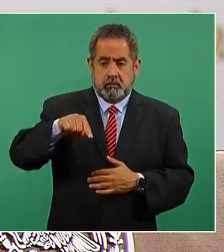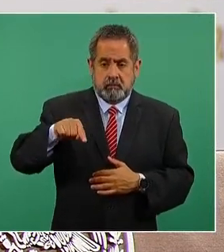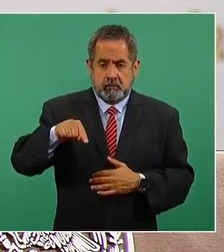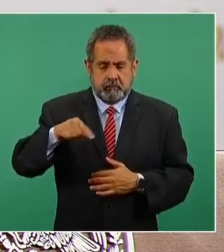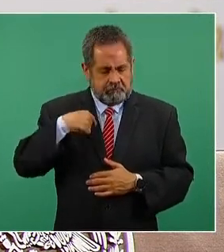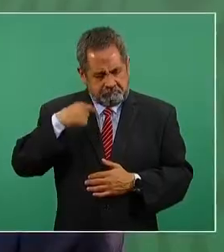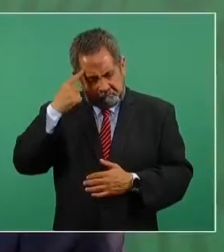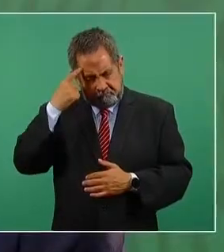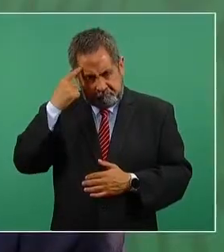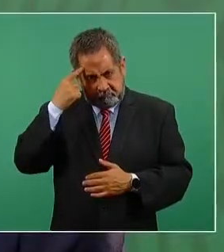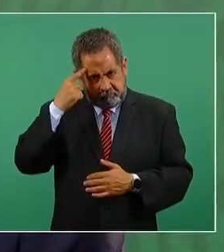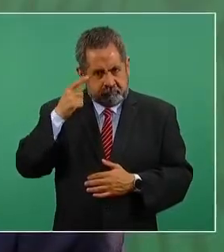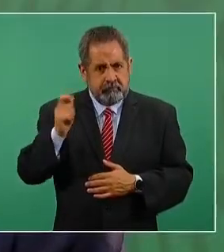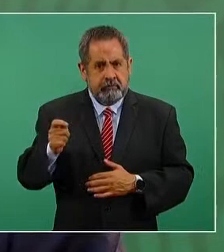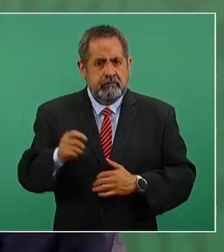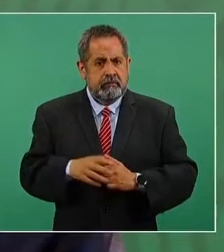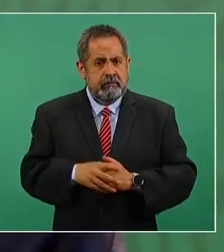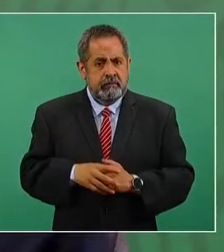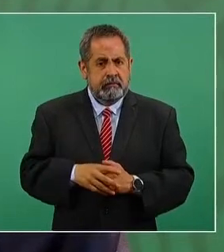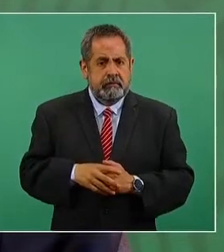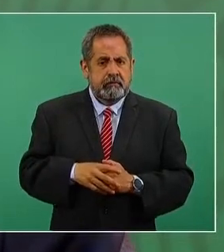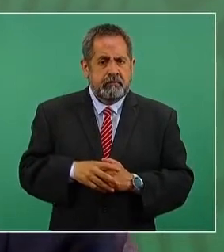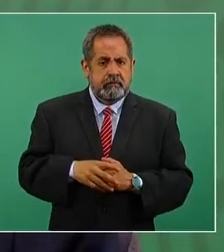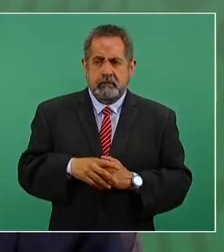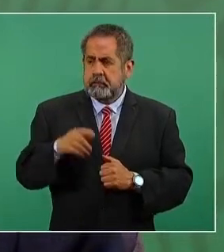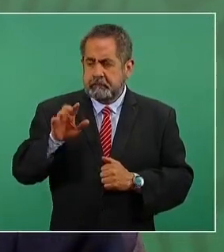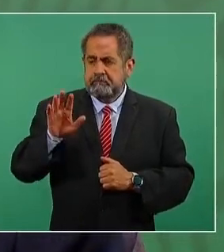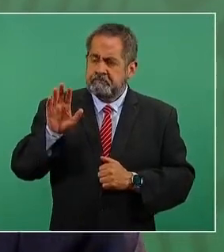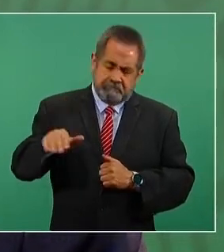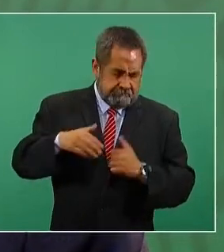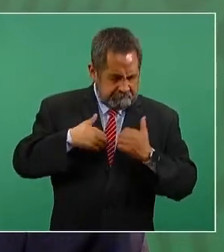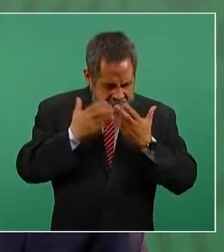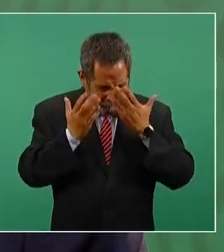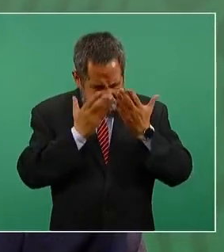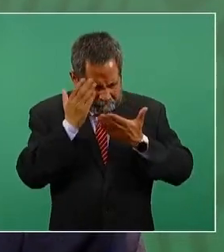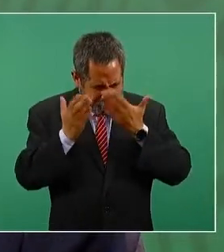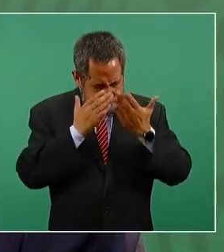se han puesto a estudiar